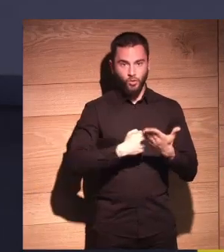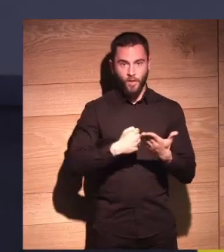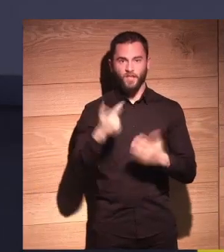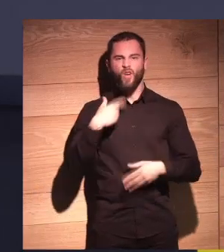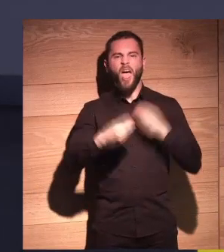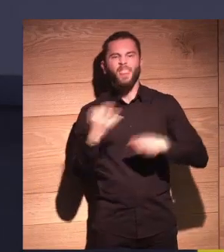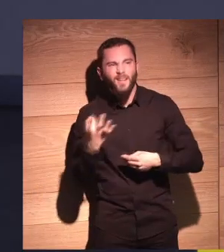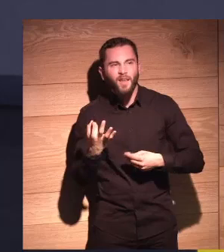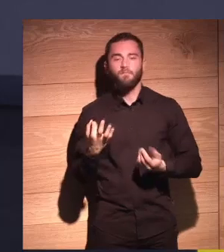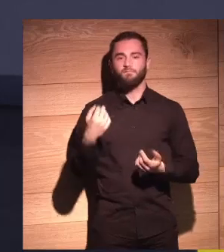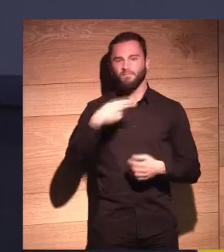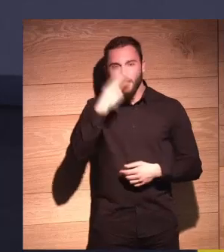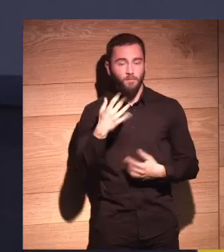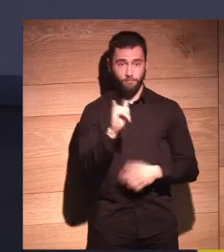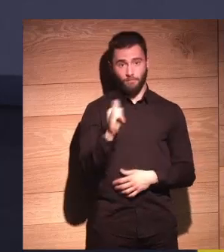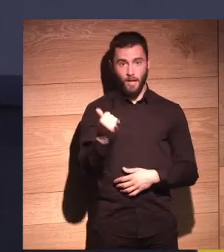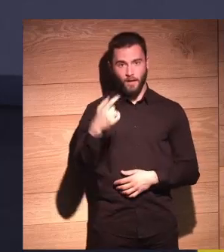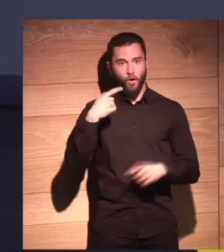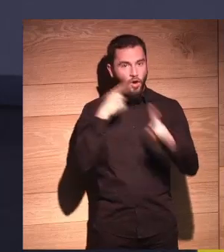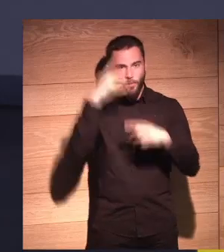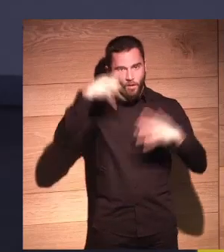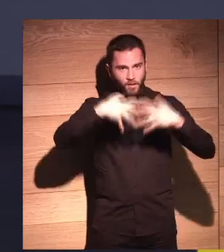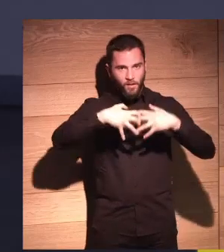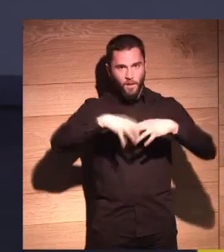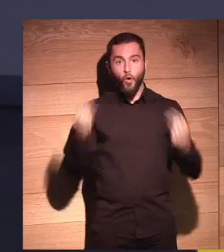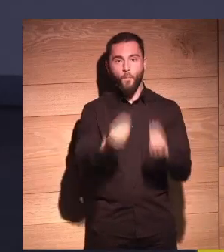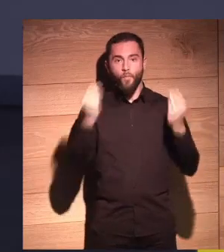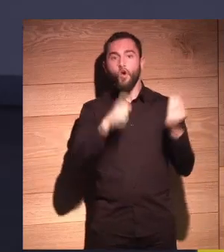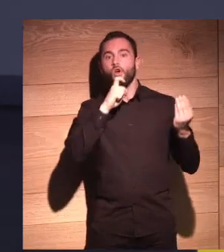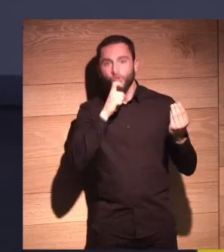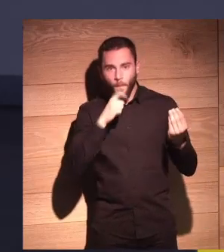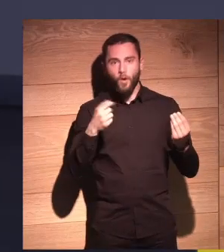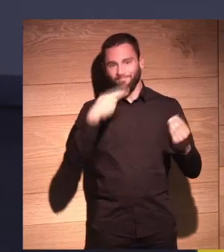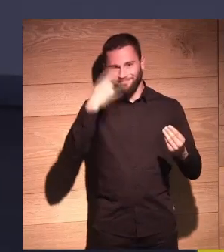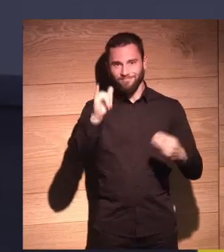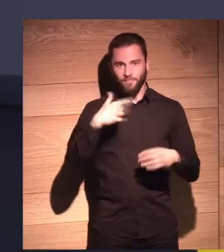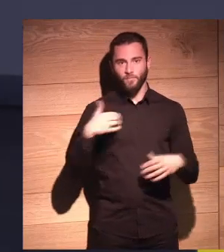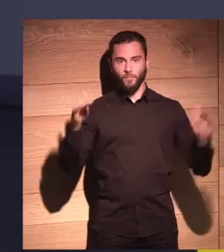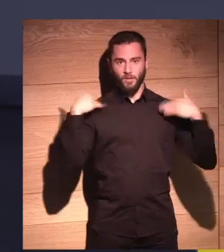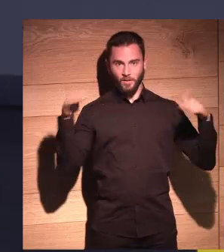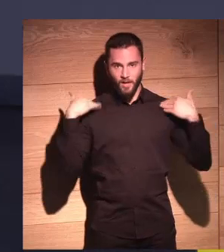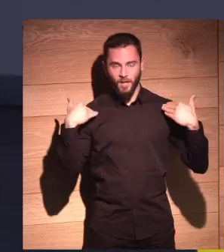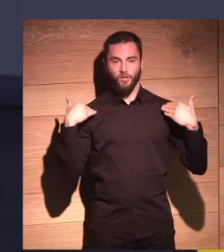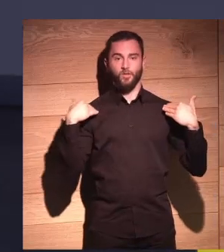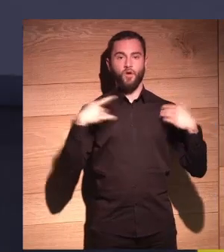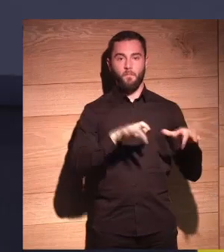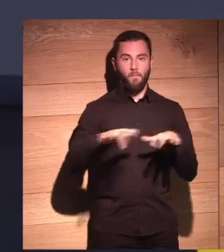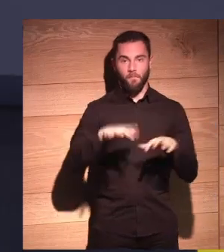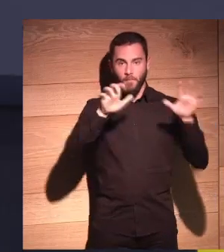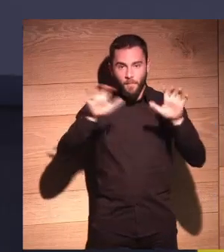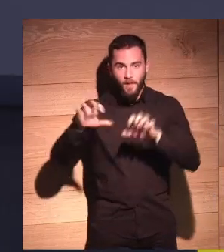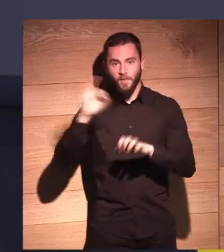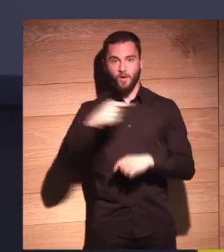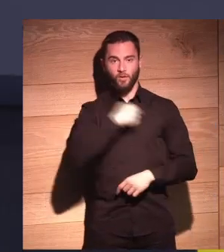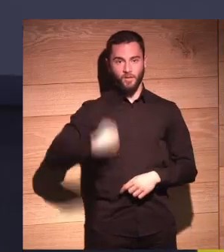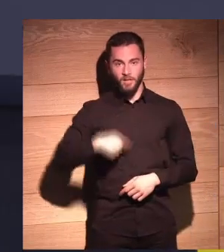tengo que hacer, ¿no?, para que mi cerebro funcione mejor. Voy al gimnasio, aprendo a tocar el piano, aprendo chino. Es decir, la gente